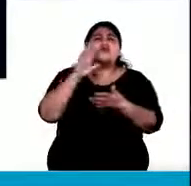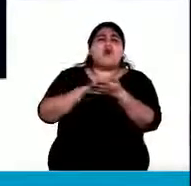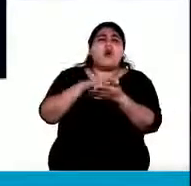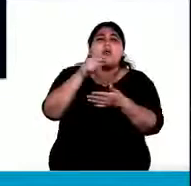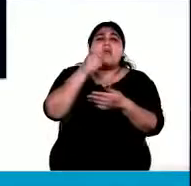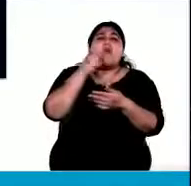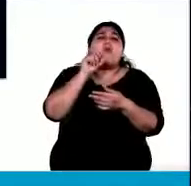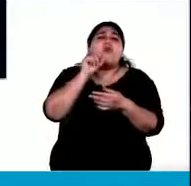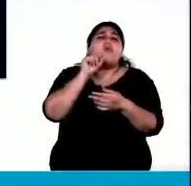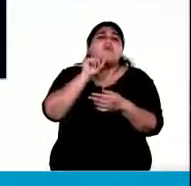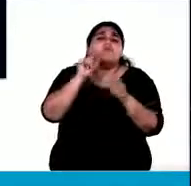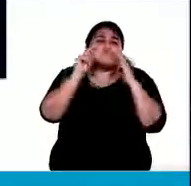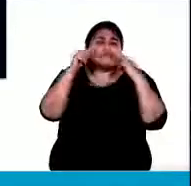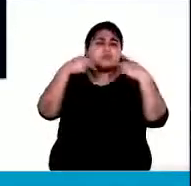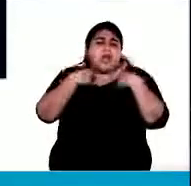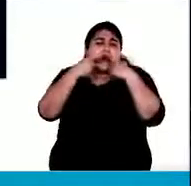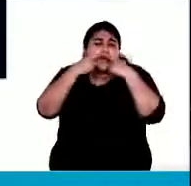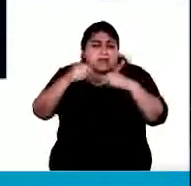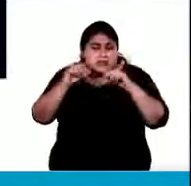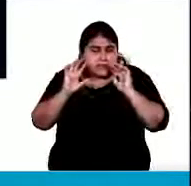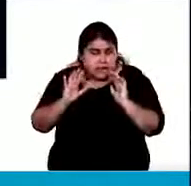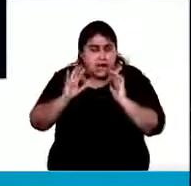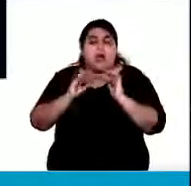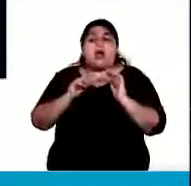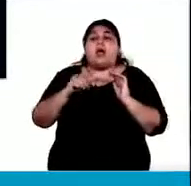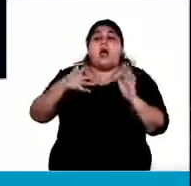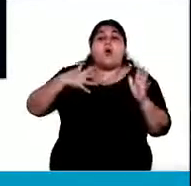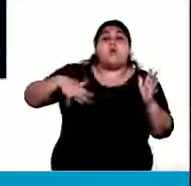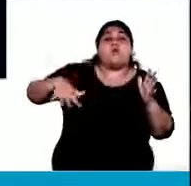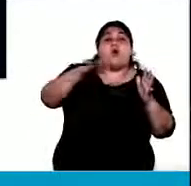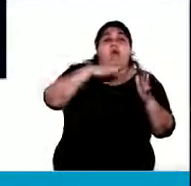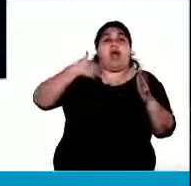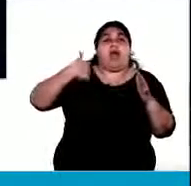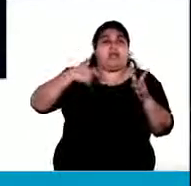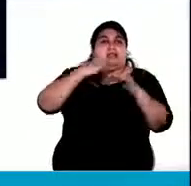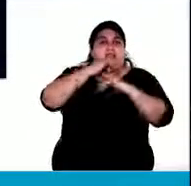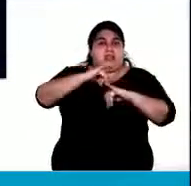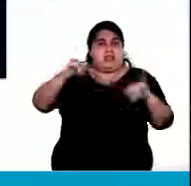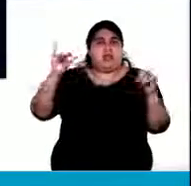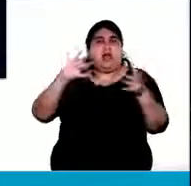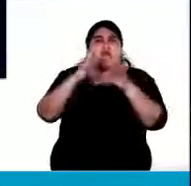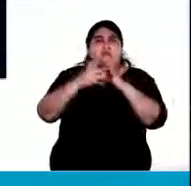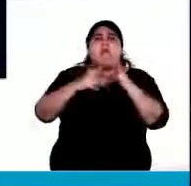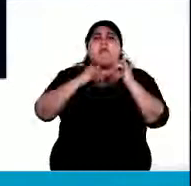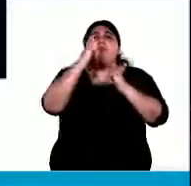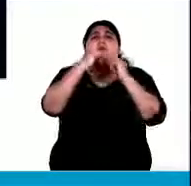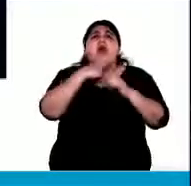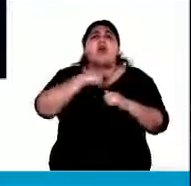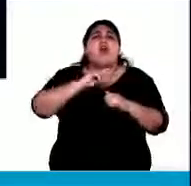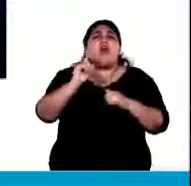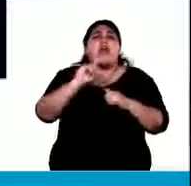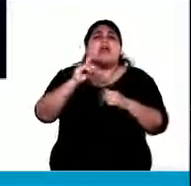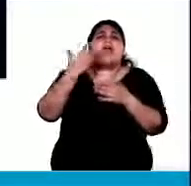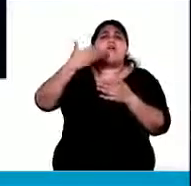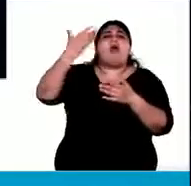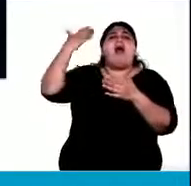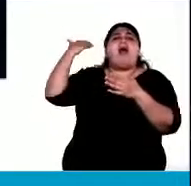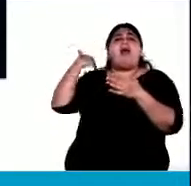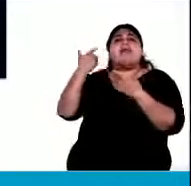autocrítica fue no decirle al pueblo argentino el estado en el que había encontrado la Argentina. Yo recuerdo, y busqué la